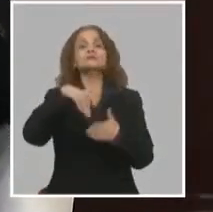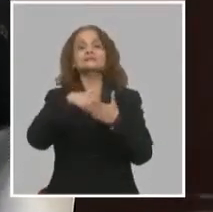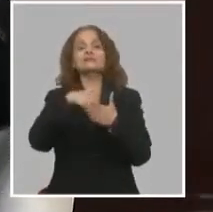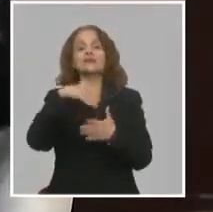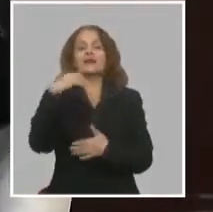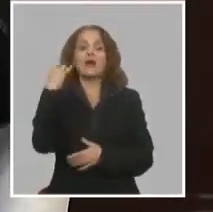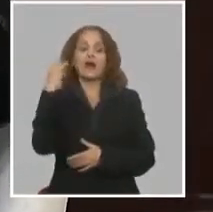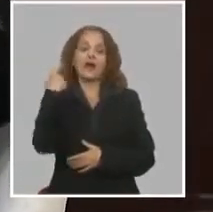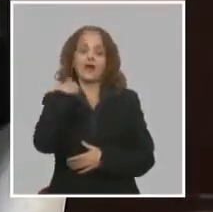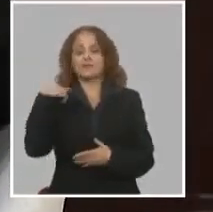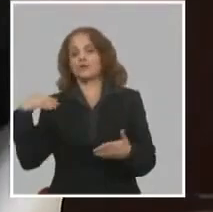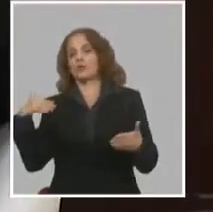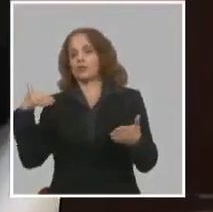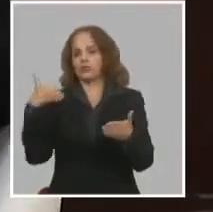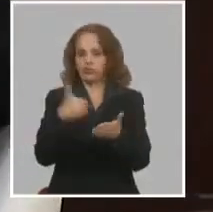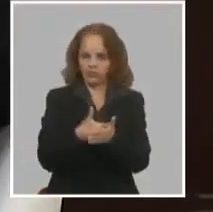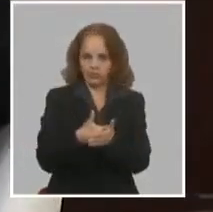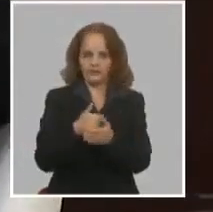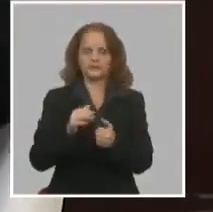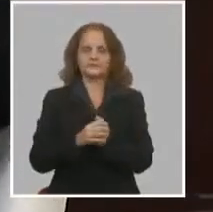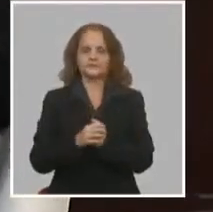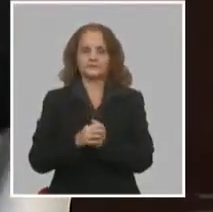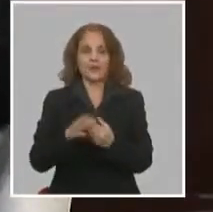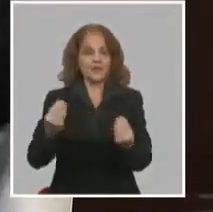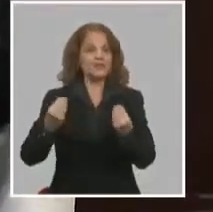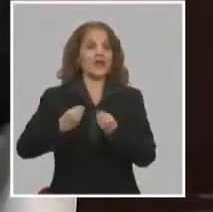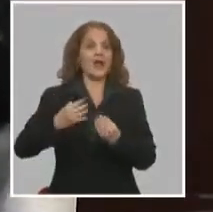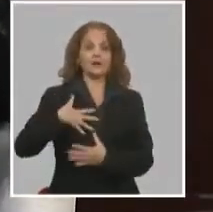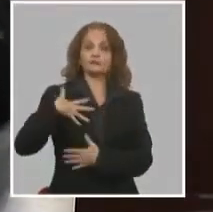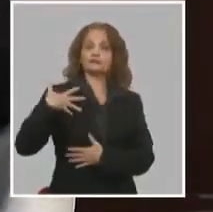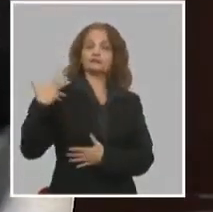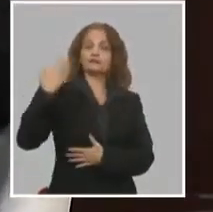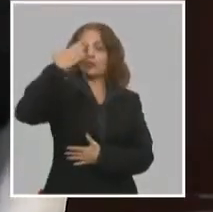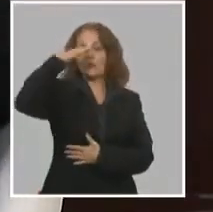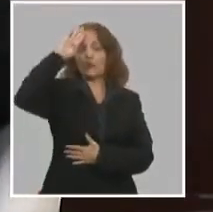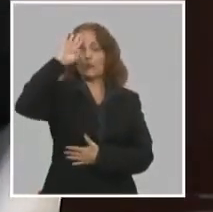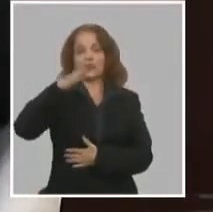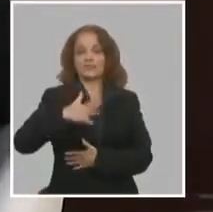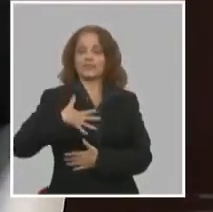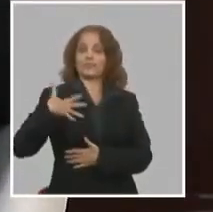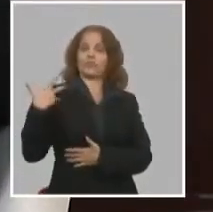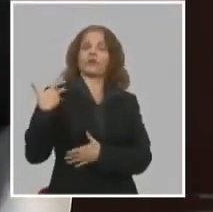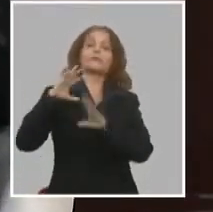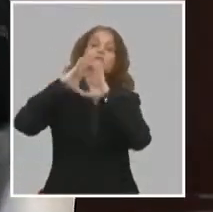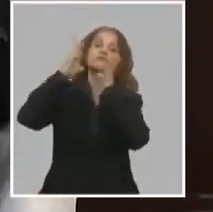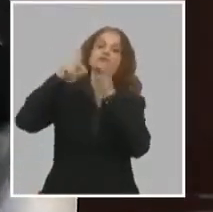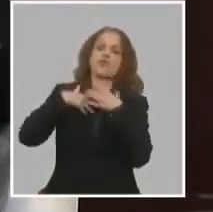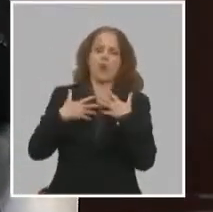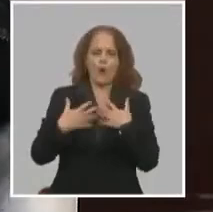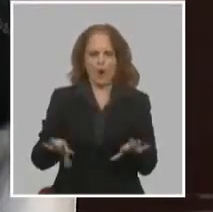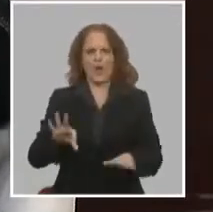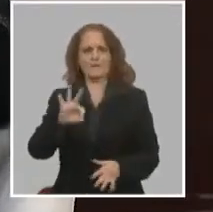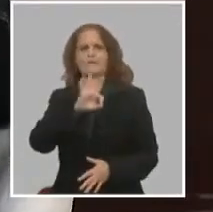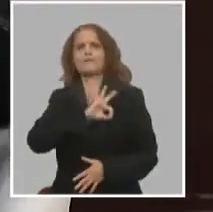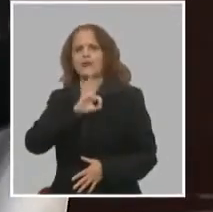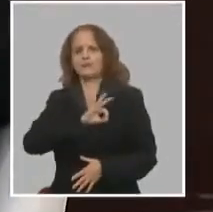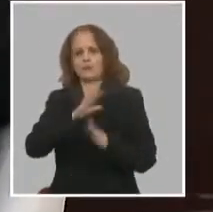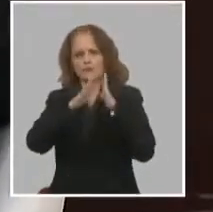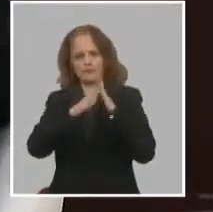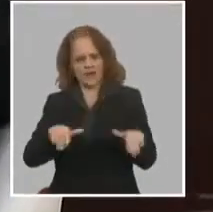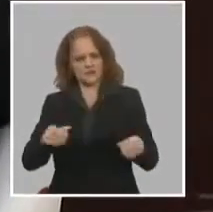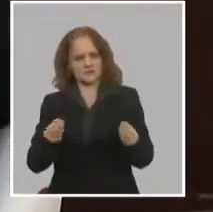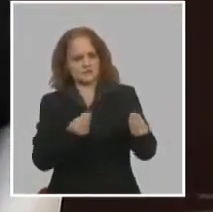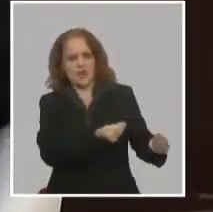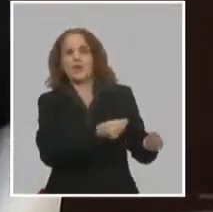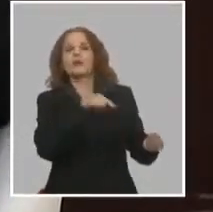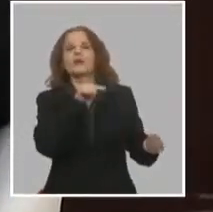enorgullece a Cuba, que enorgullece al mundo, que ojalá y sea reconocido con el Premio Nobel de la Paz 2021 como